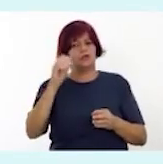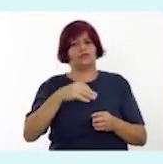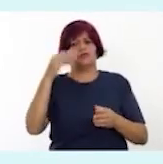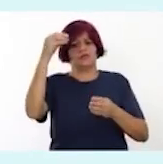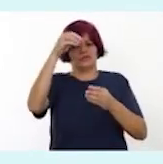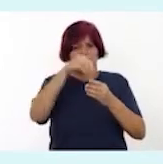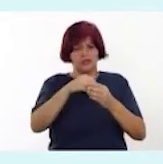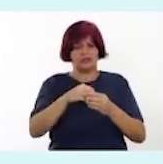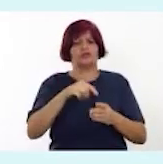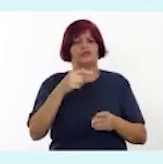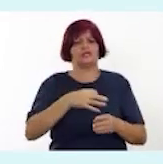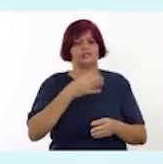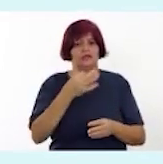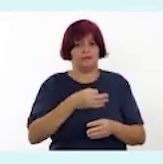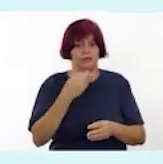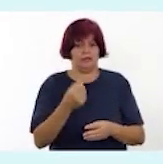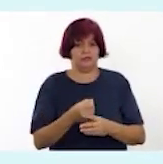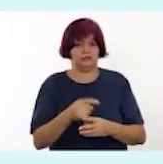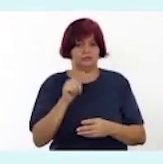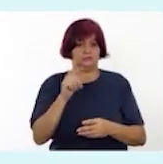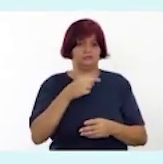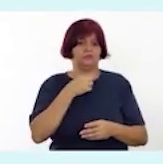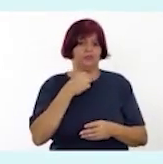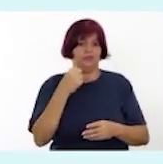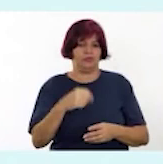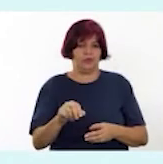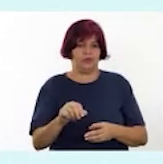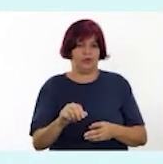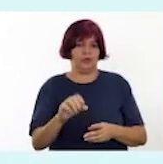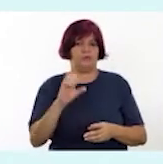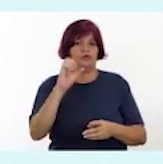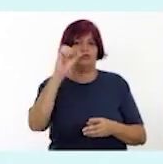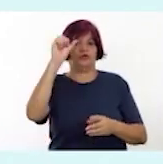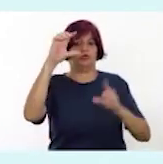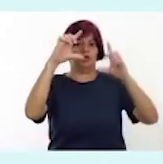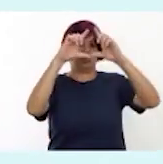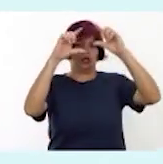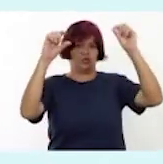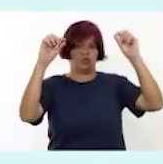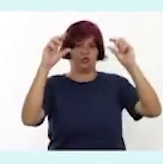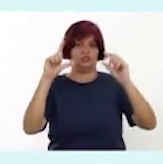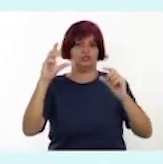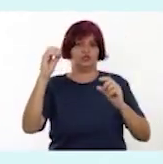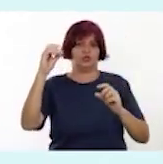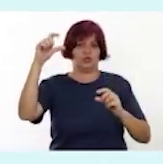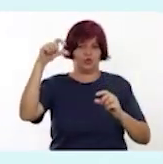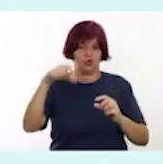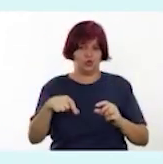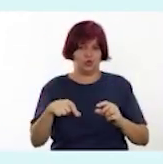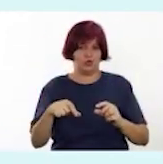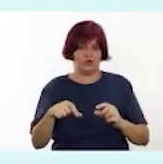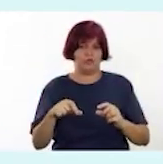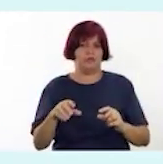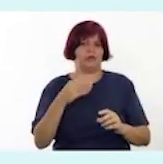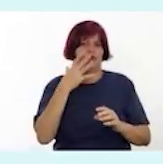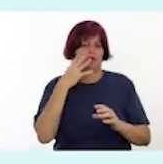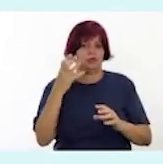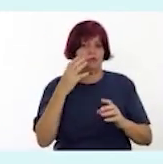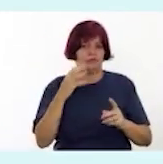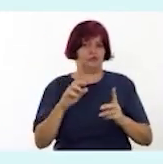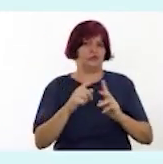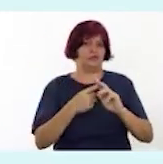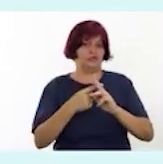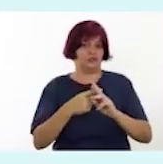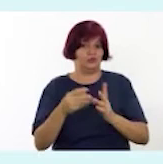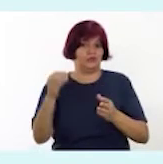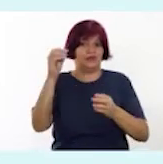una variable dentro del argumento del logaritmo. Aquí tenemos ejemplos de ecuaciones logarítmicas, donde es